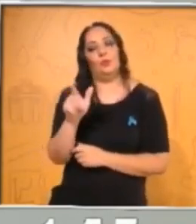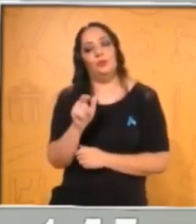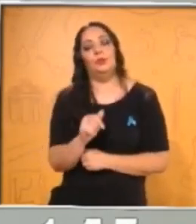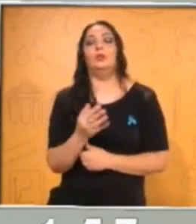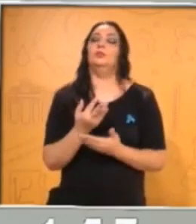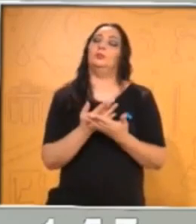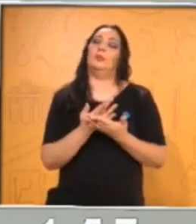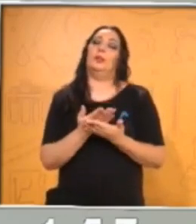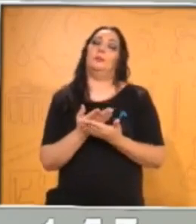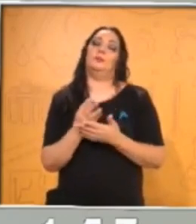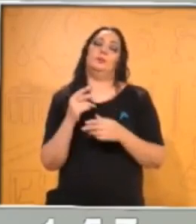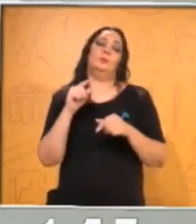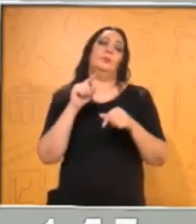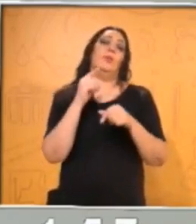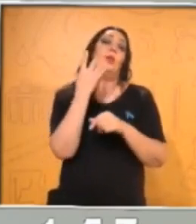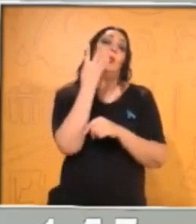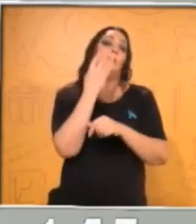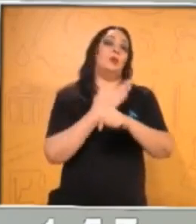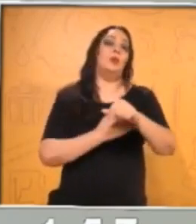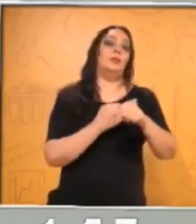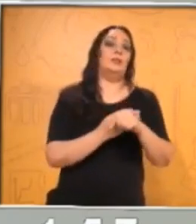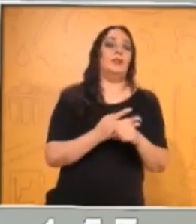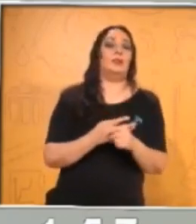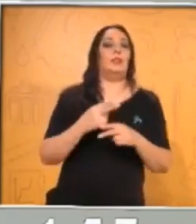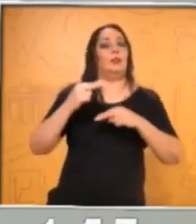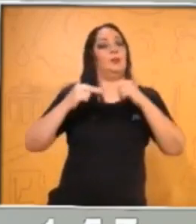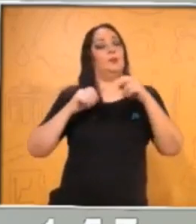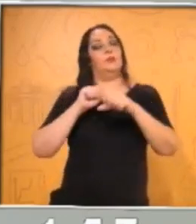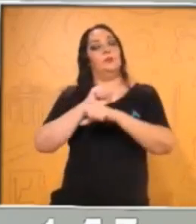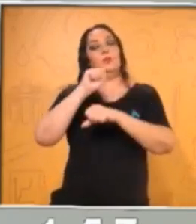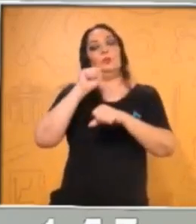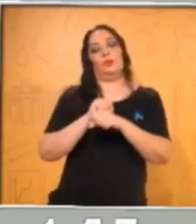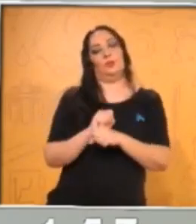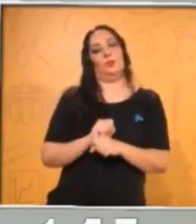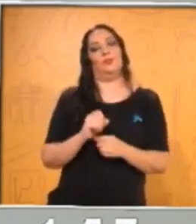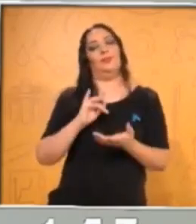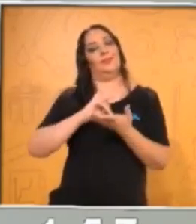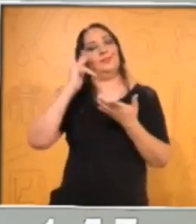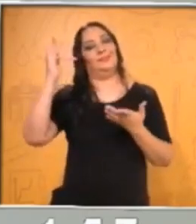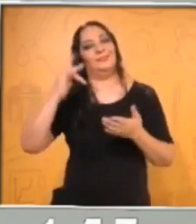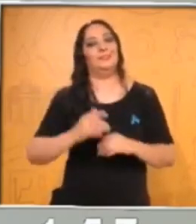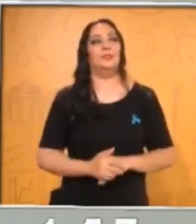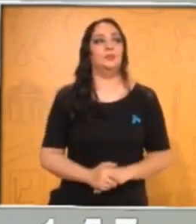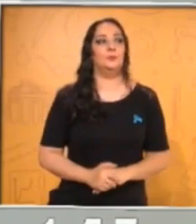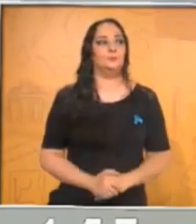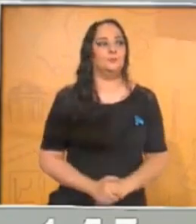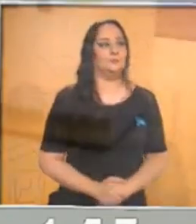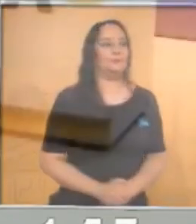Los esperamos en punto de las 4 de la tarde, nivel de secundaria, primer grado. Gracias.